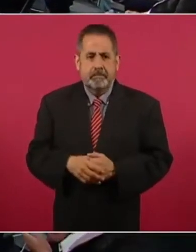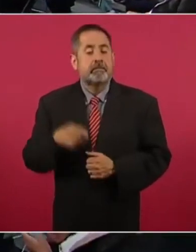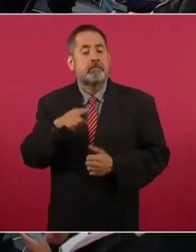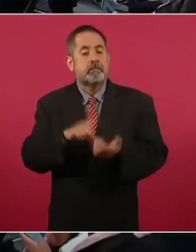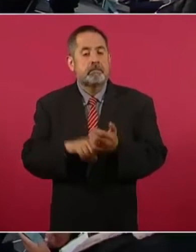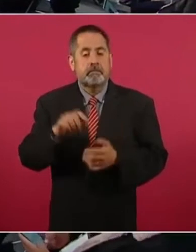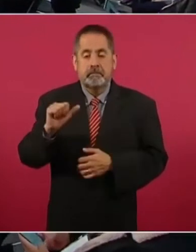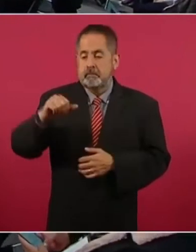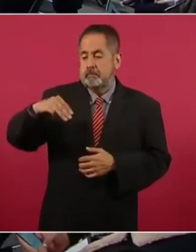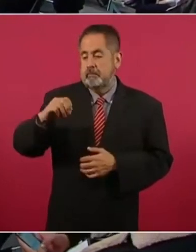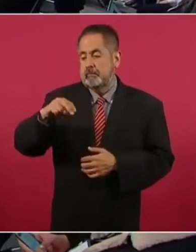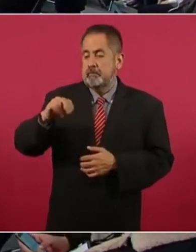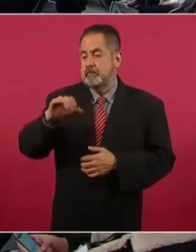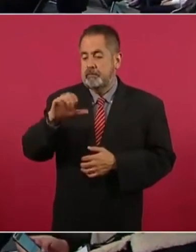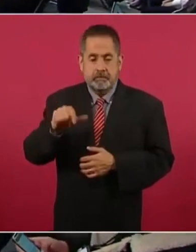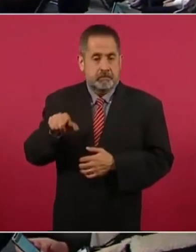Amoníaco.